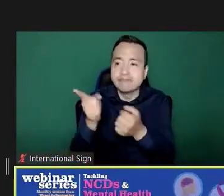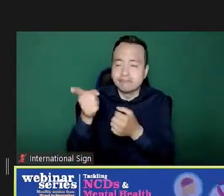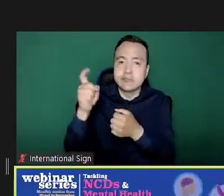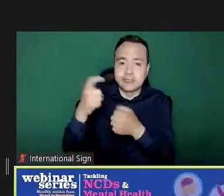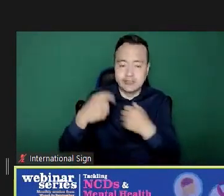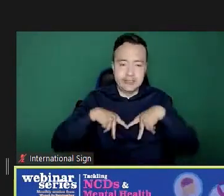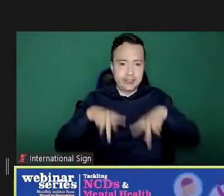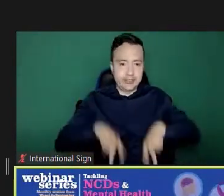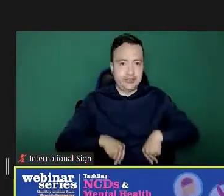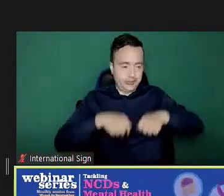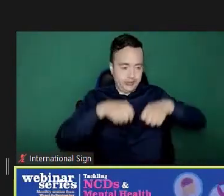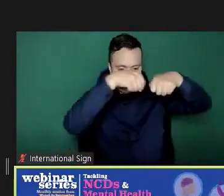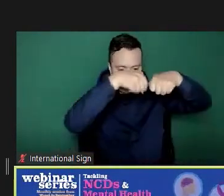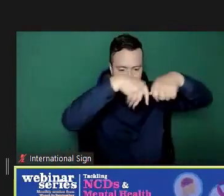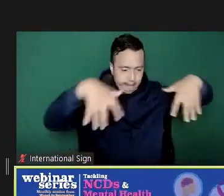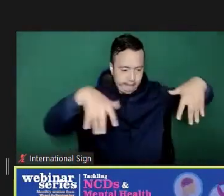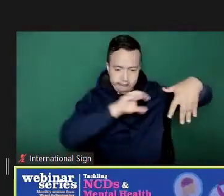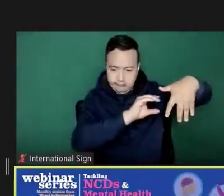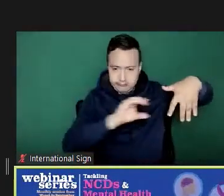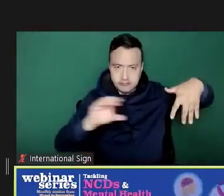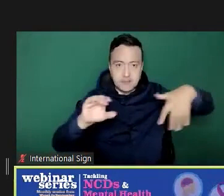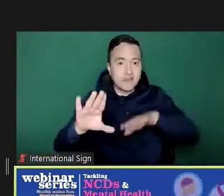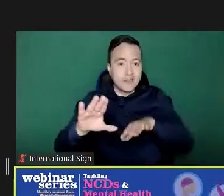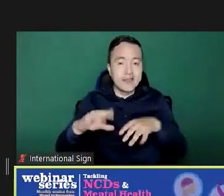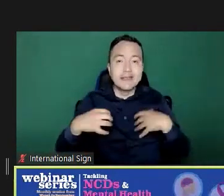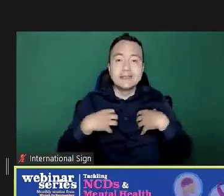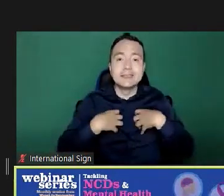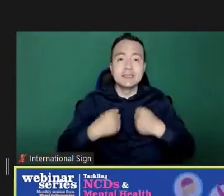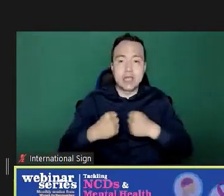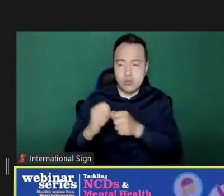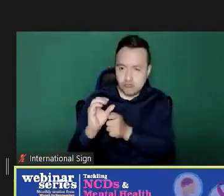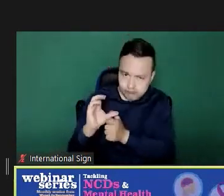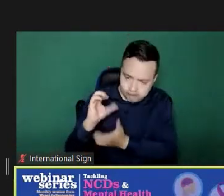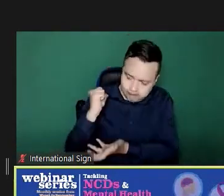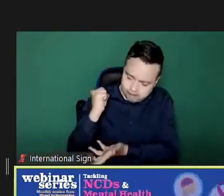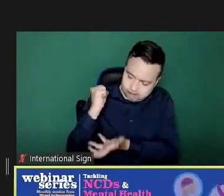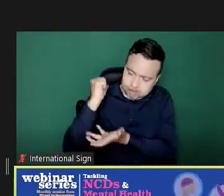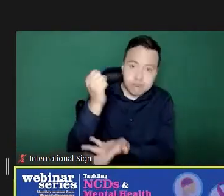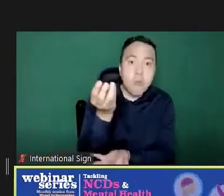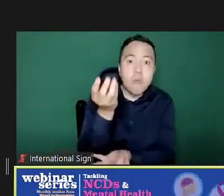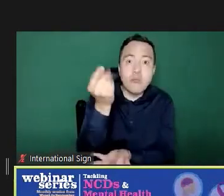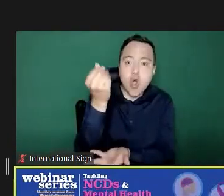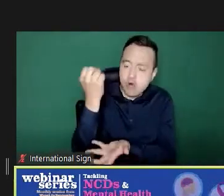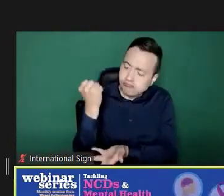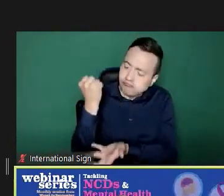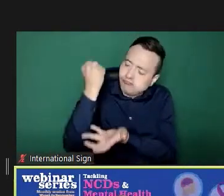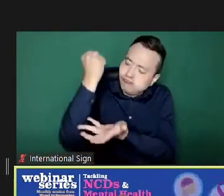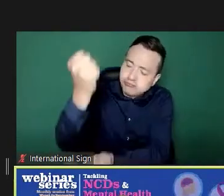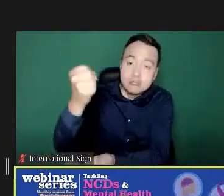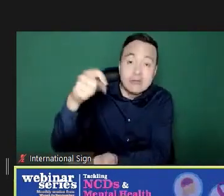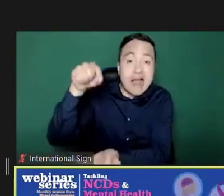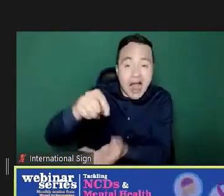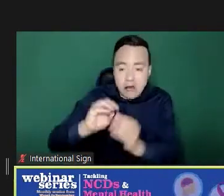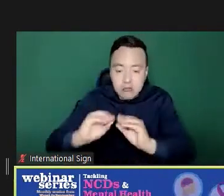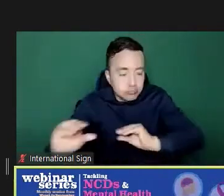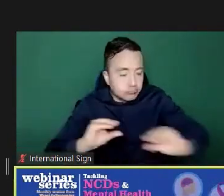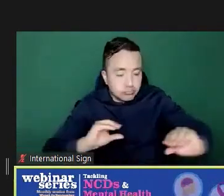de salud integral y no programa por programa, o sea, de manera fragmentada. Los servicios de salud integrales